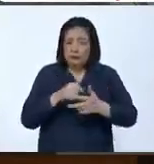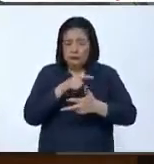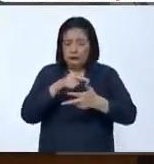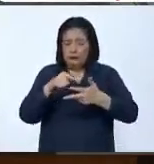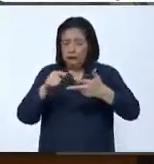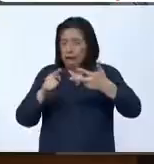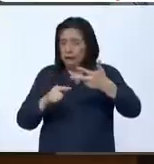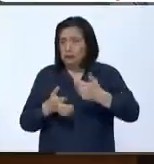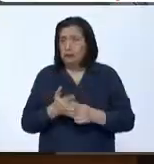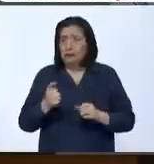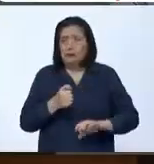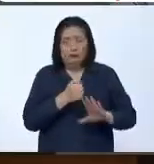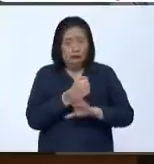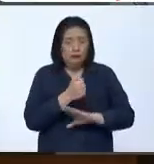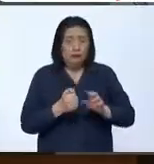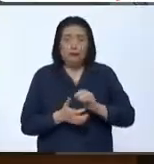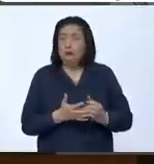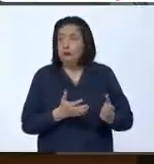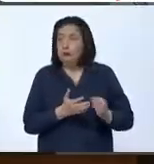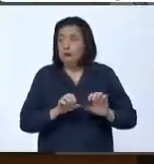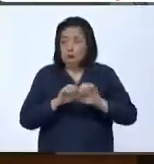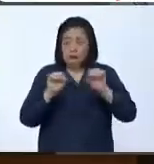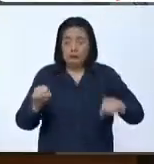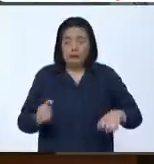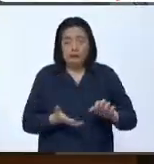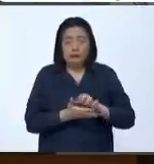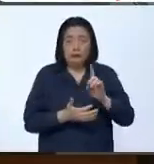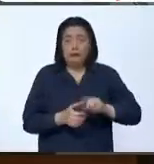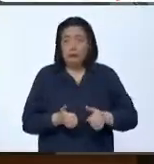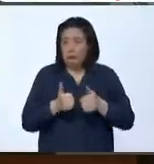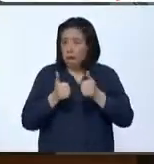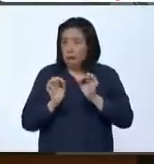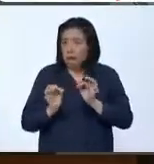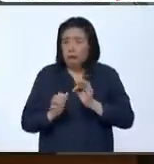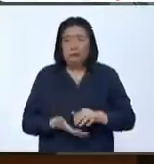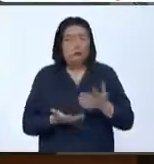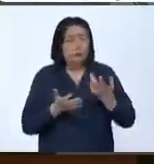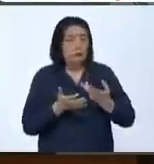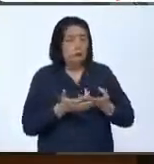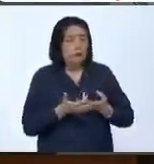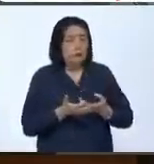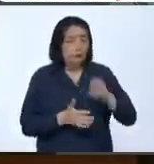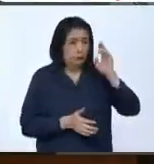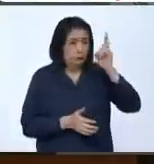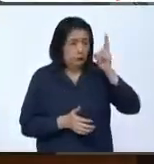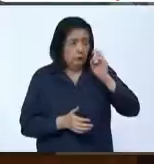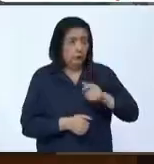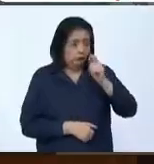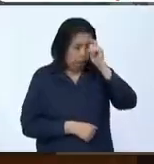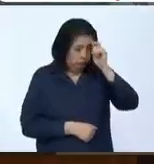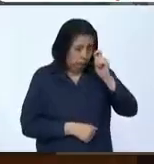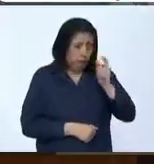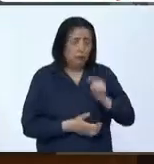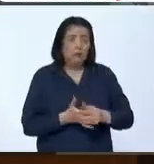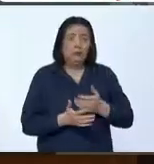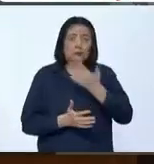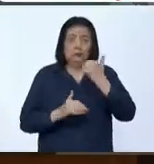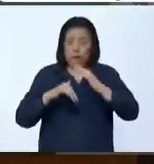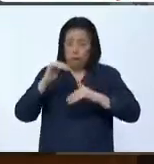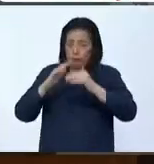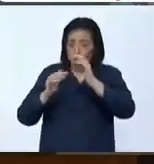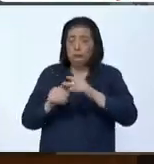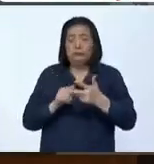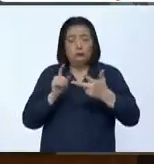tres ejes que garantizan un sistema educativo sólido de calidad la revaloración docente la mejor infraestructura